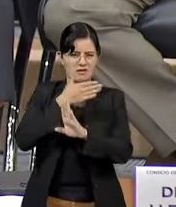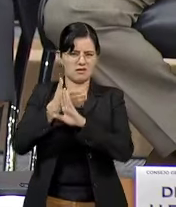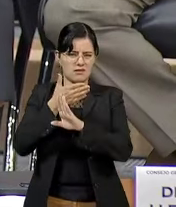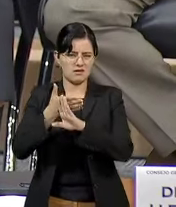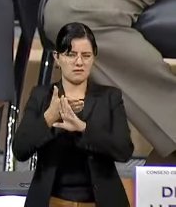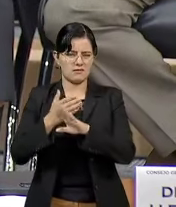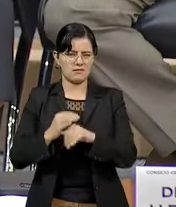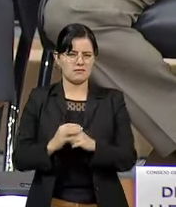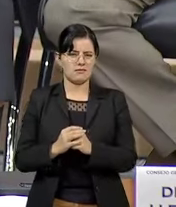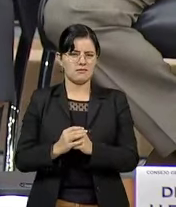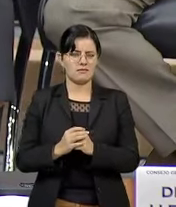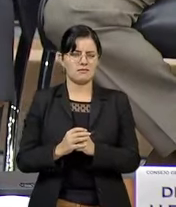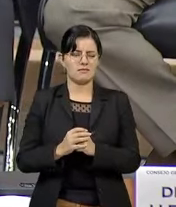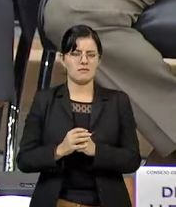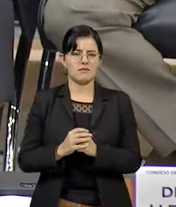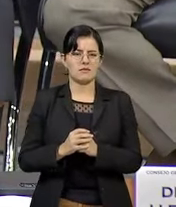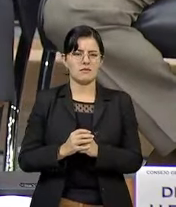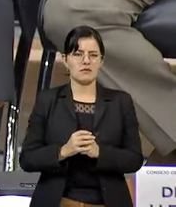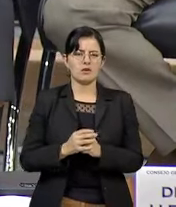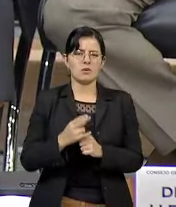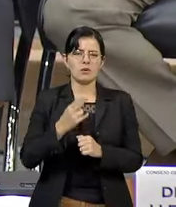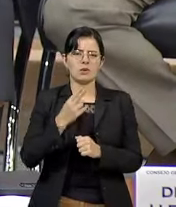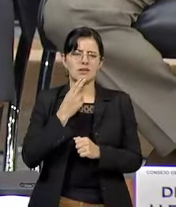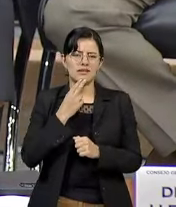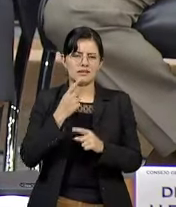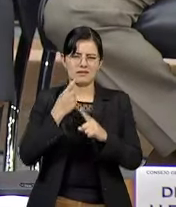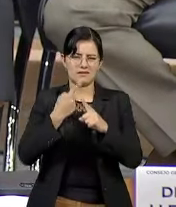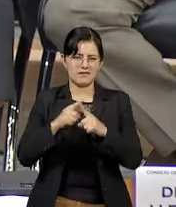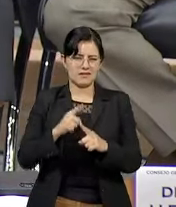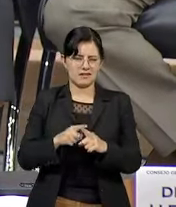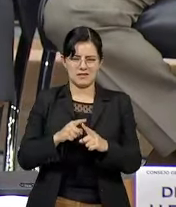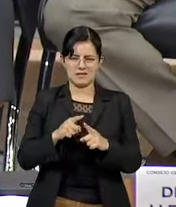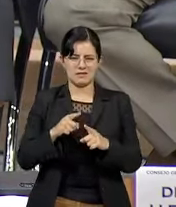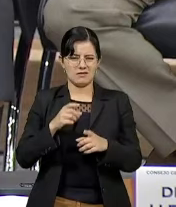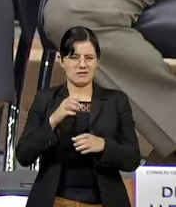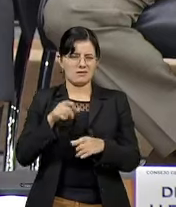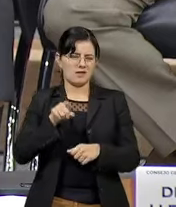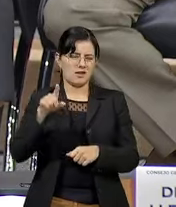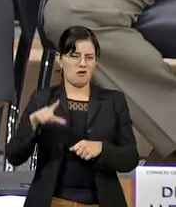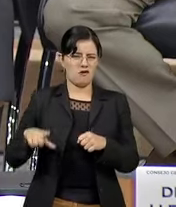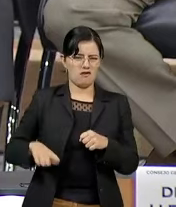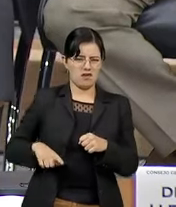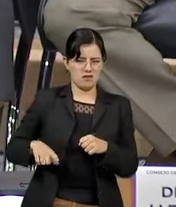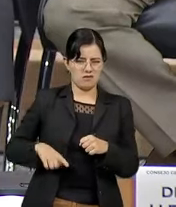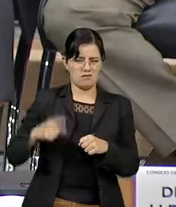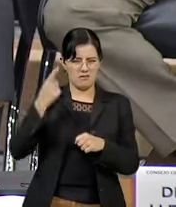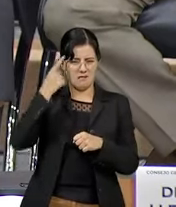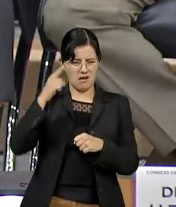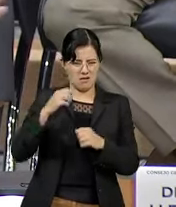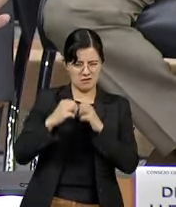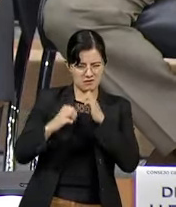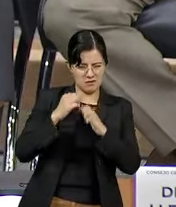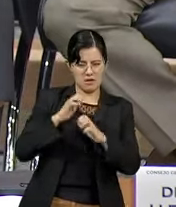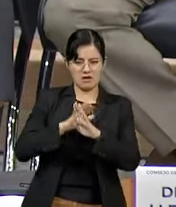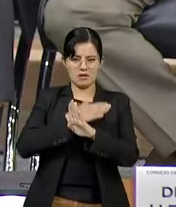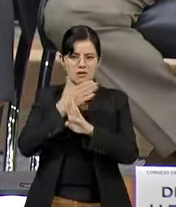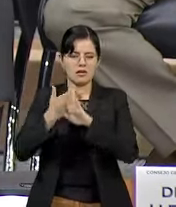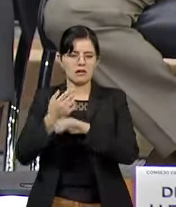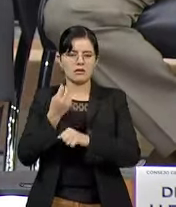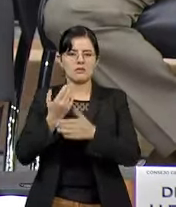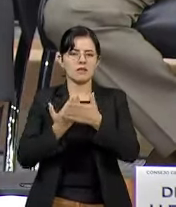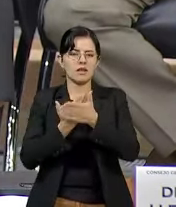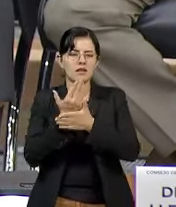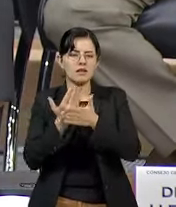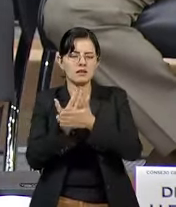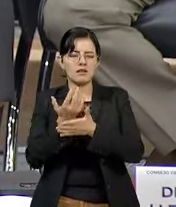utiliza los aparatos del estado mexicano para perseguir a sus opositores las mañaneras son eso